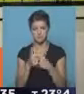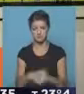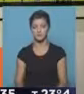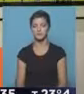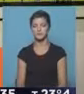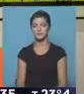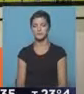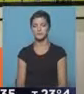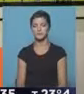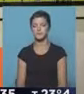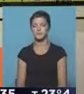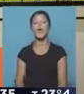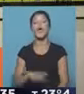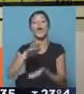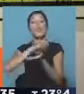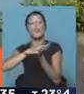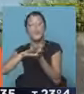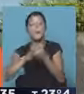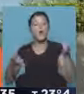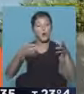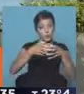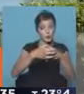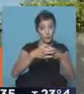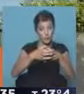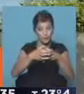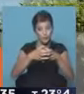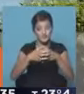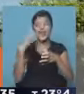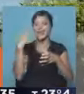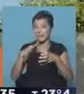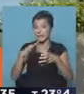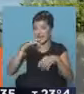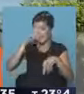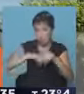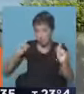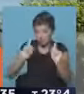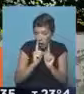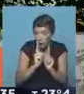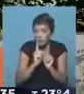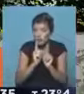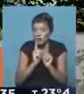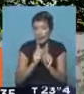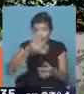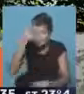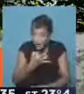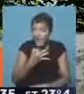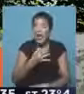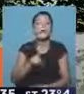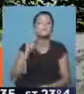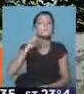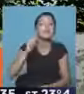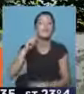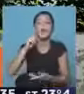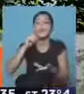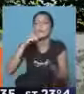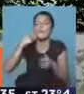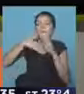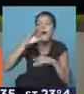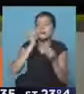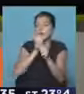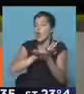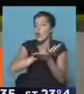otras cosas y la nueva administración deberá contratar en muy poco tiempo literalmente a miles de nuevos empleados para